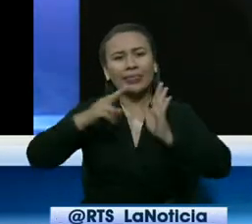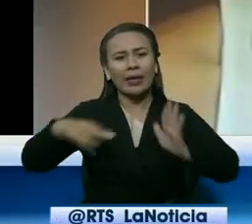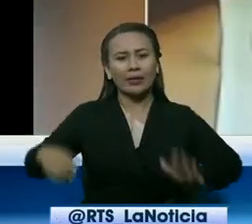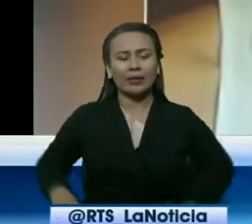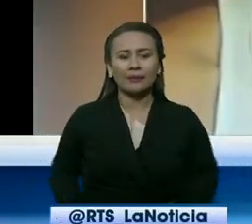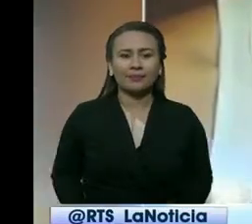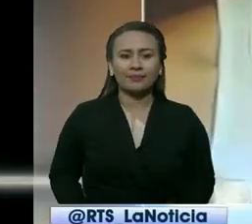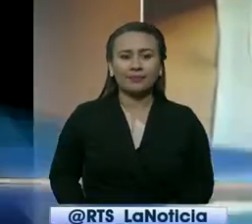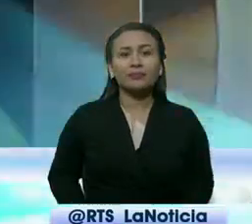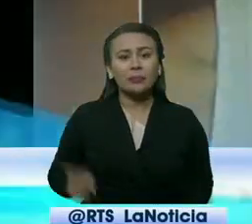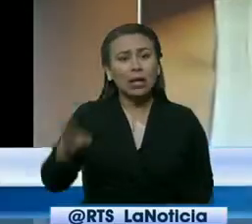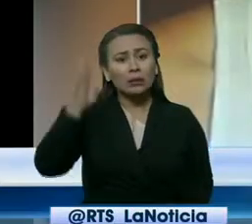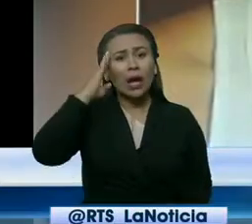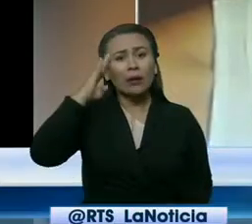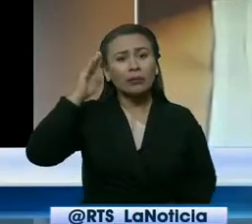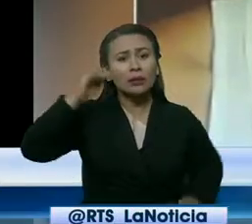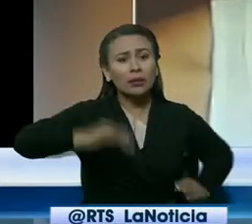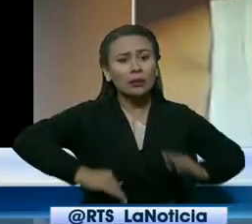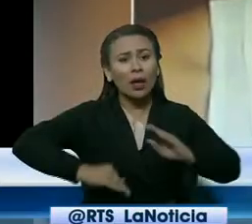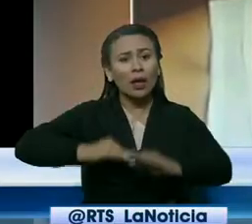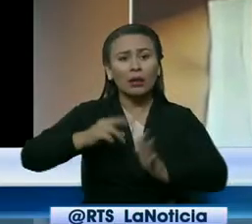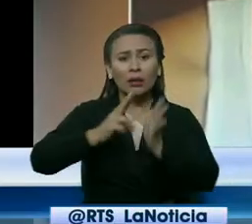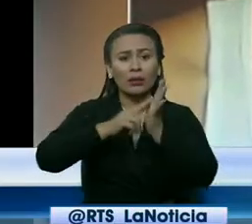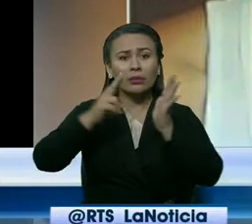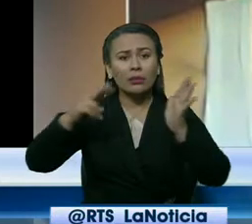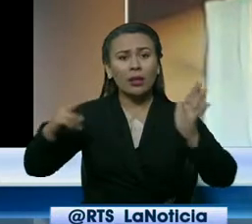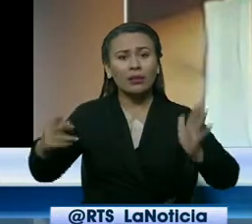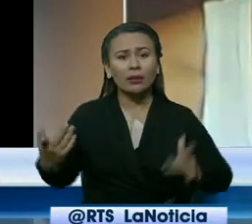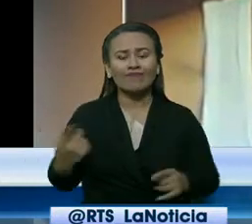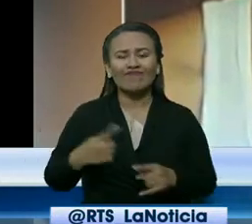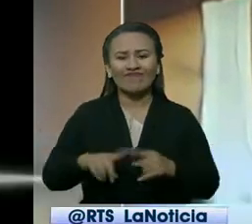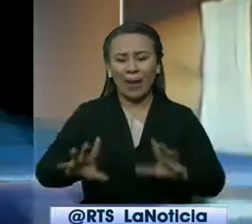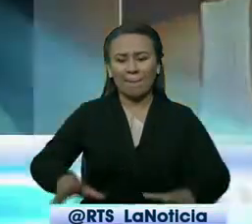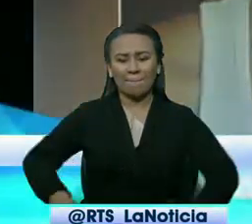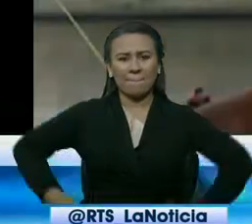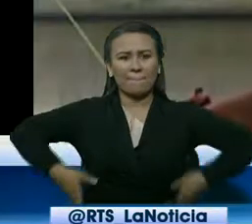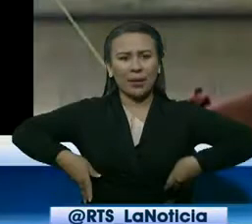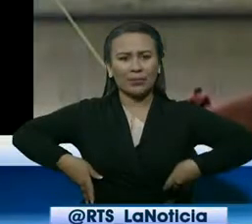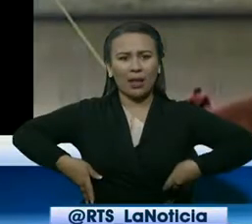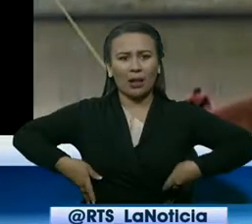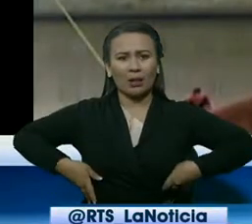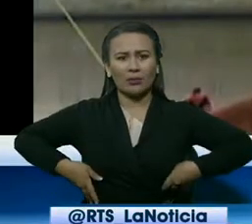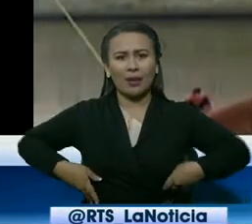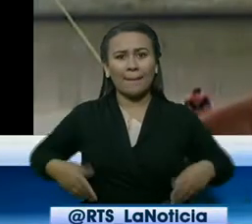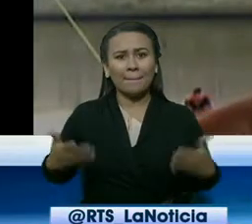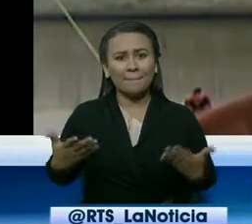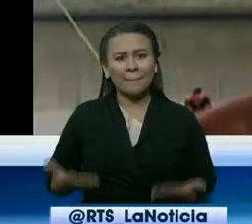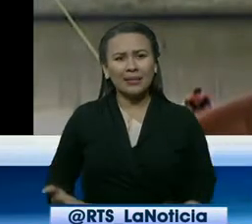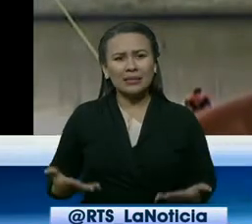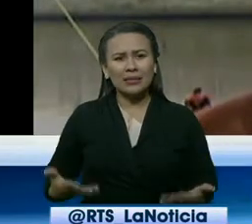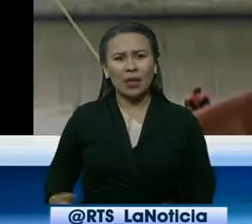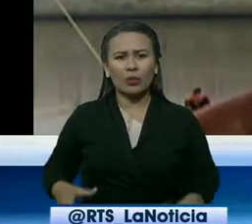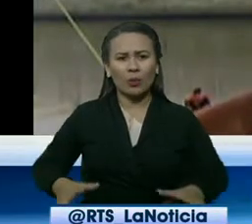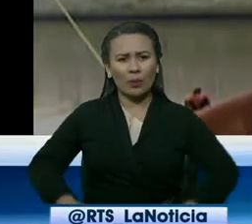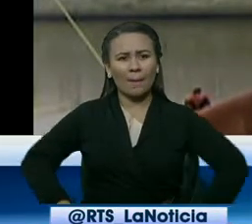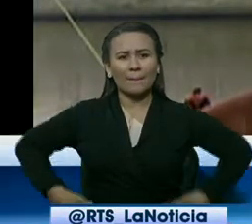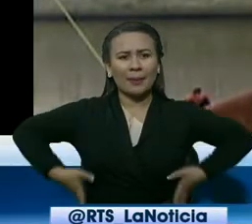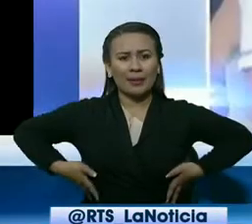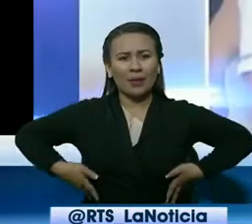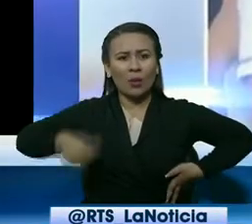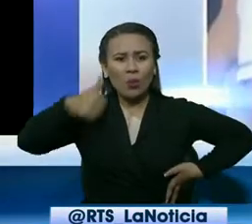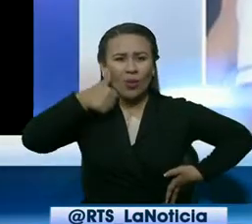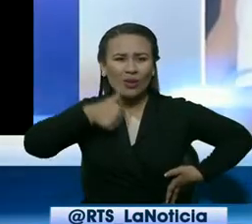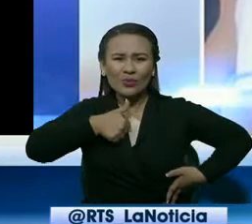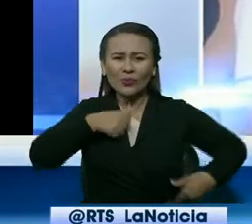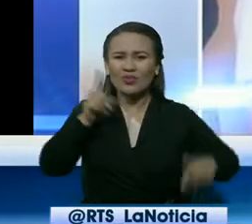ahorita. Sí sabía nadar, sino que lo ahogó fue el pantalón jean. Porque eso es pesado, el pantalón es pesado.